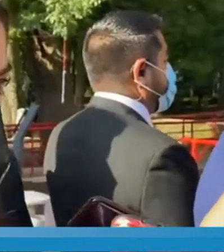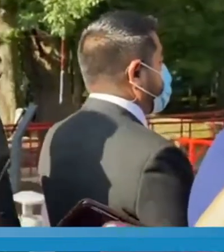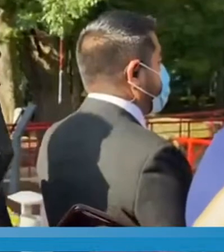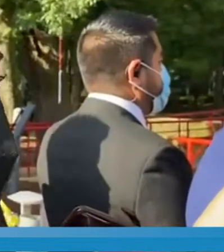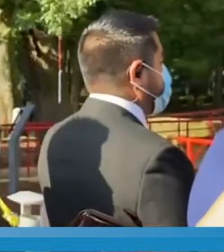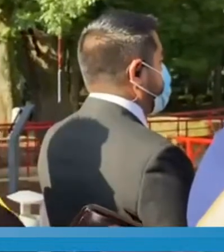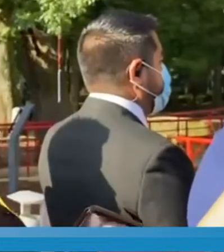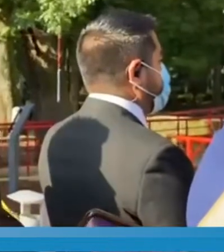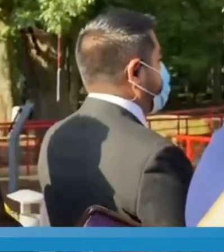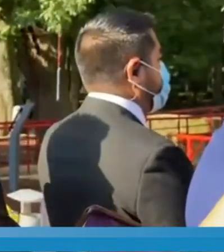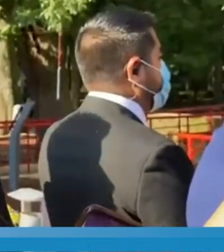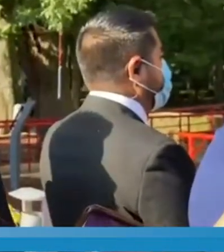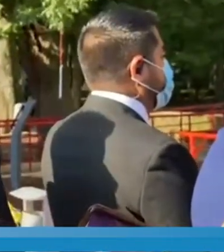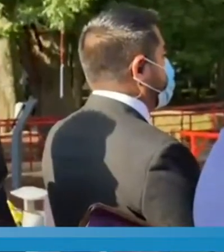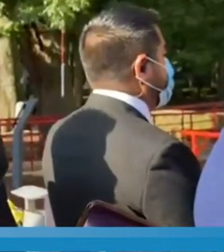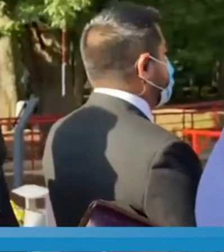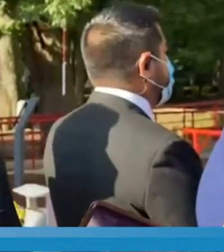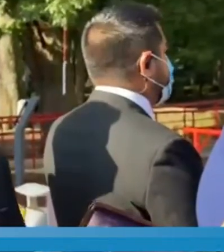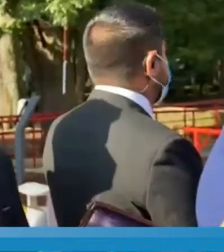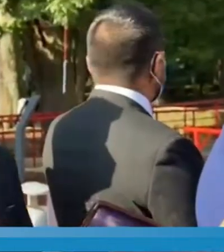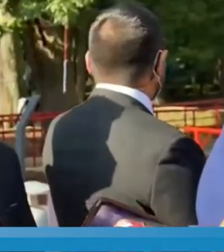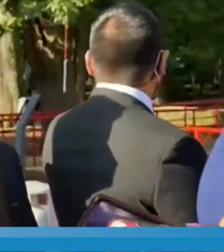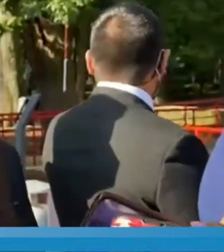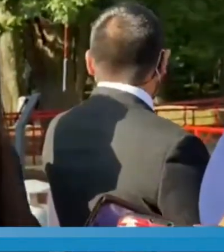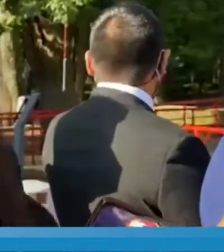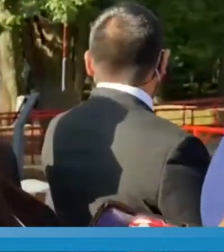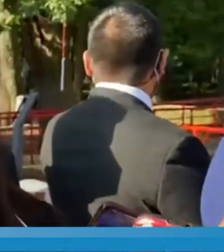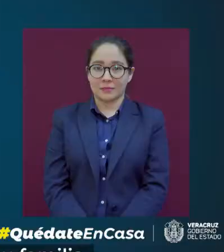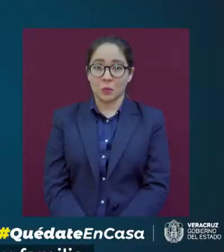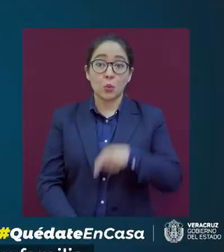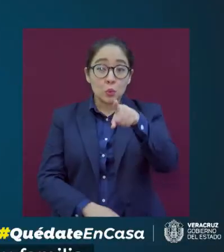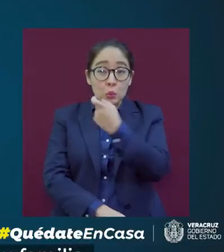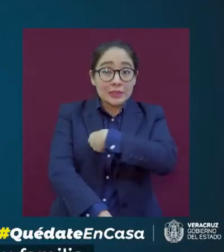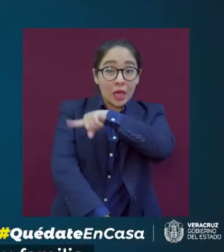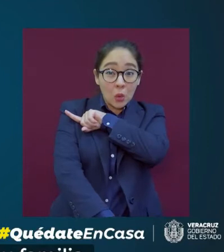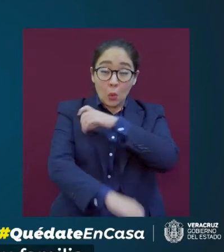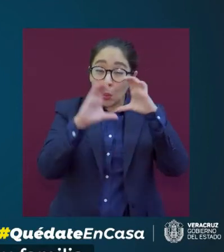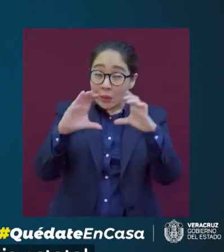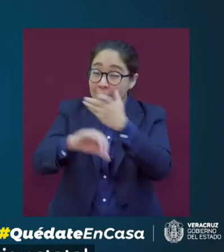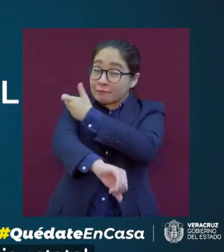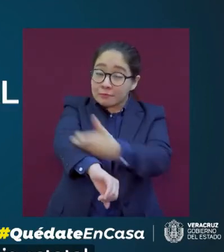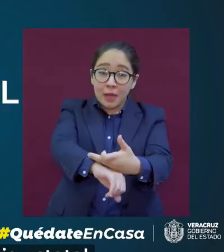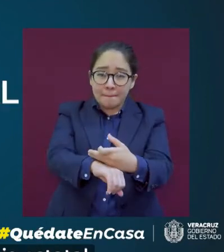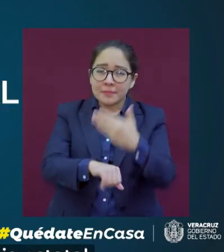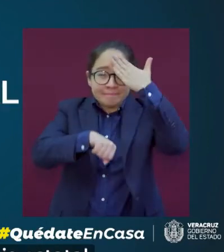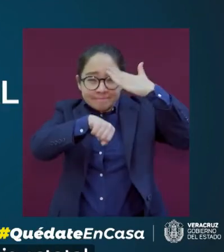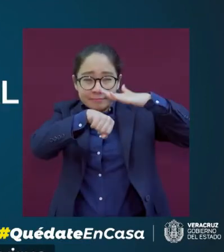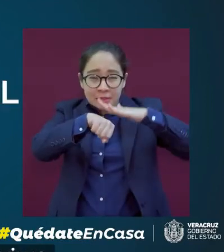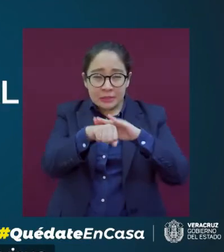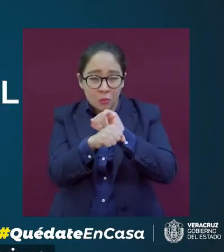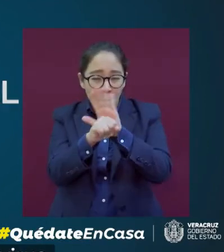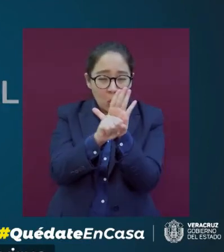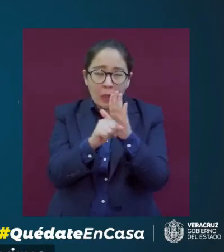penales, no solo uno. Y además está la orden de atención por violencia familiar. Por tu salud y la de tu familia, súmate a la estrategia